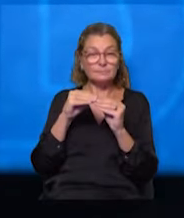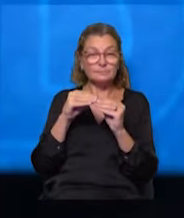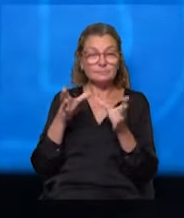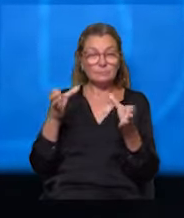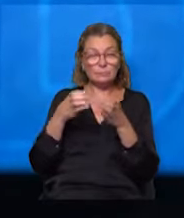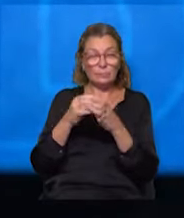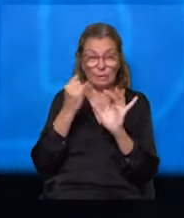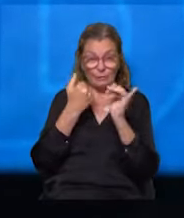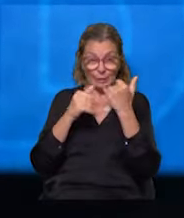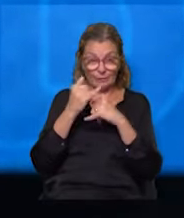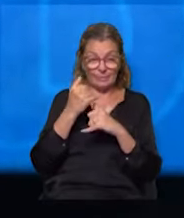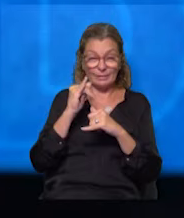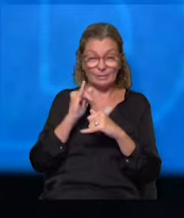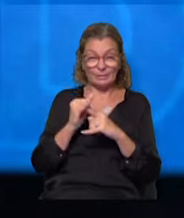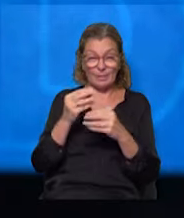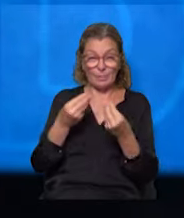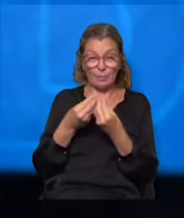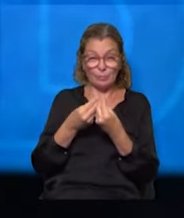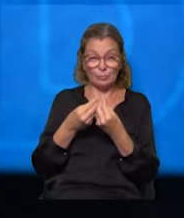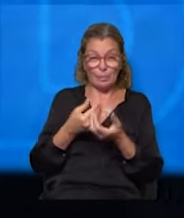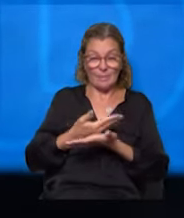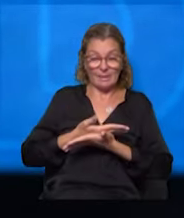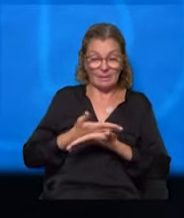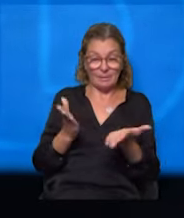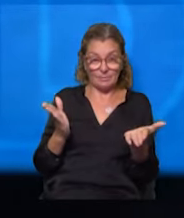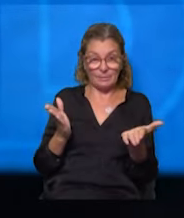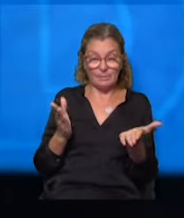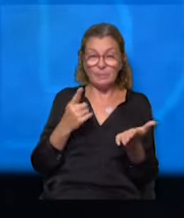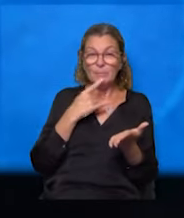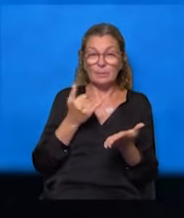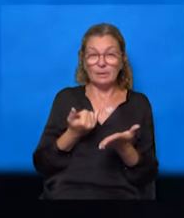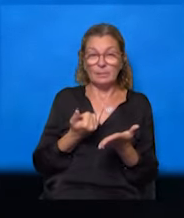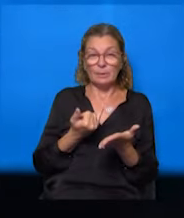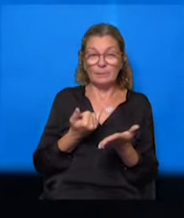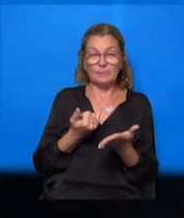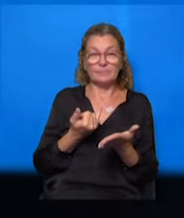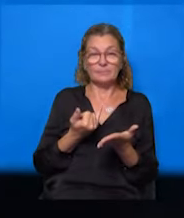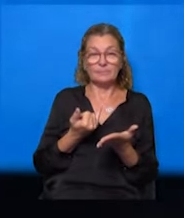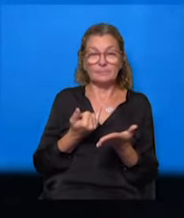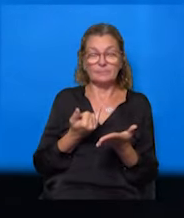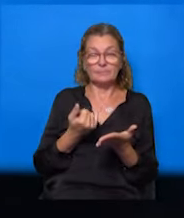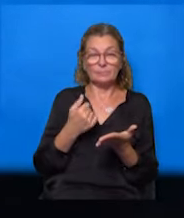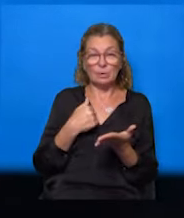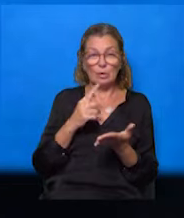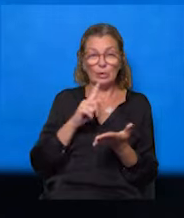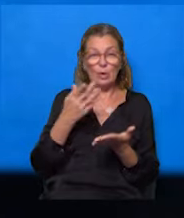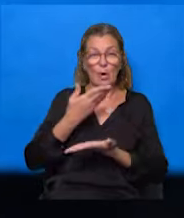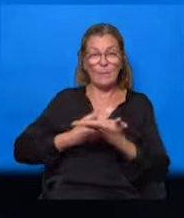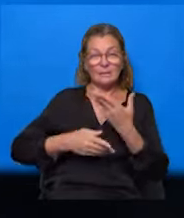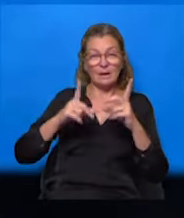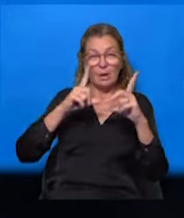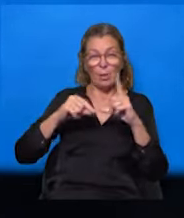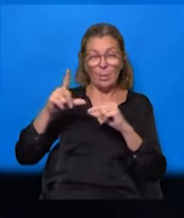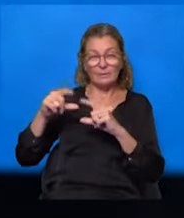conjunto de información mucho más amplio por ejemplo eh yo no comparto las encuestas